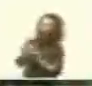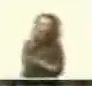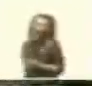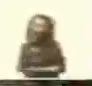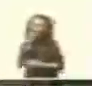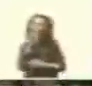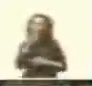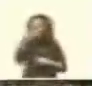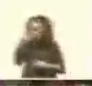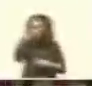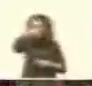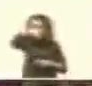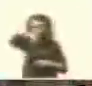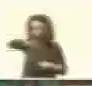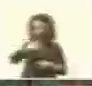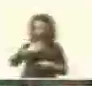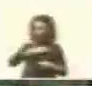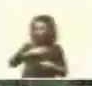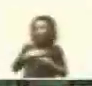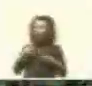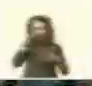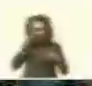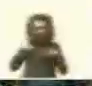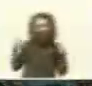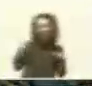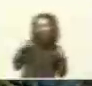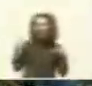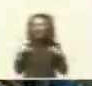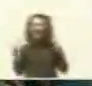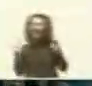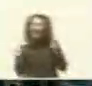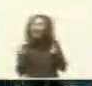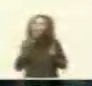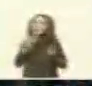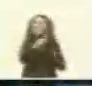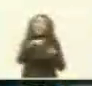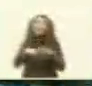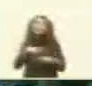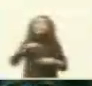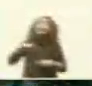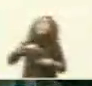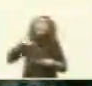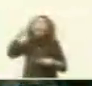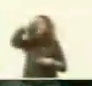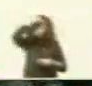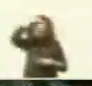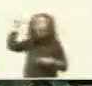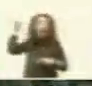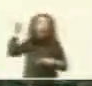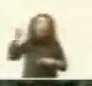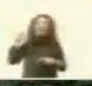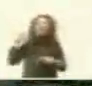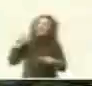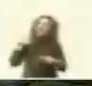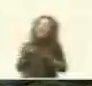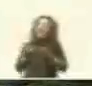con nosotros has disfrutado, si de lo malo te has olvidado, solo con eso ya